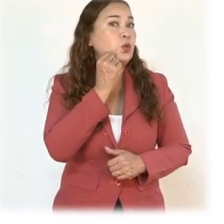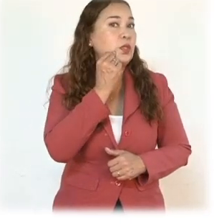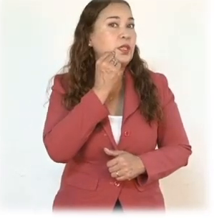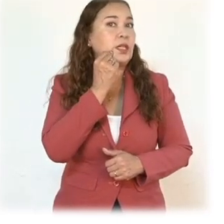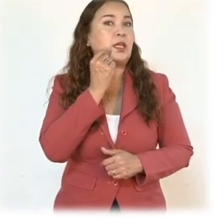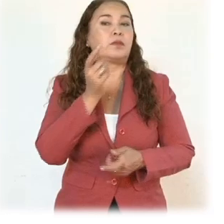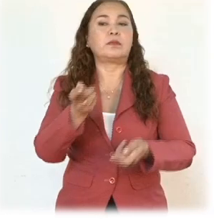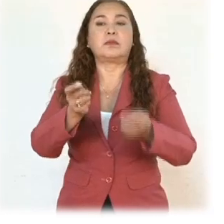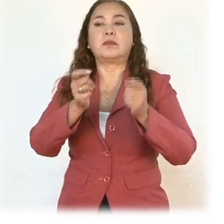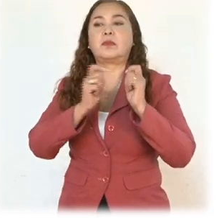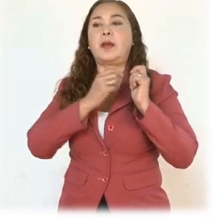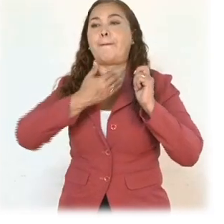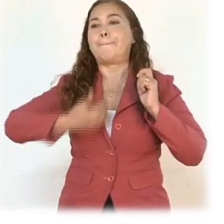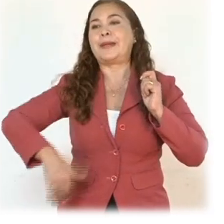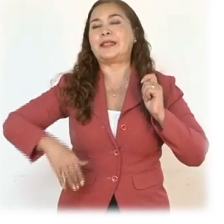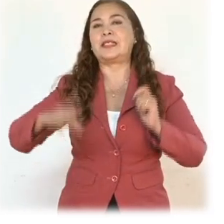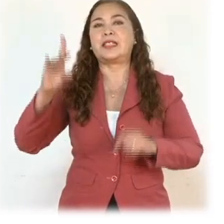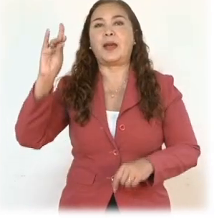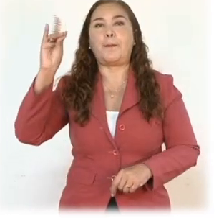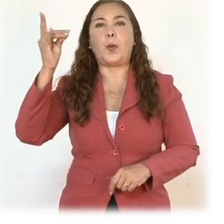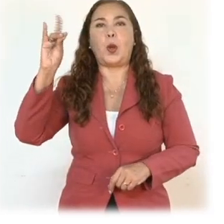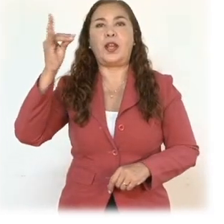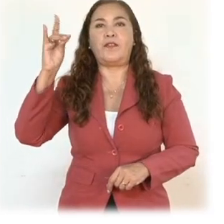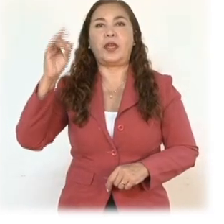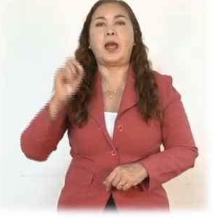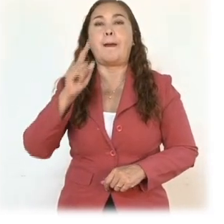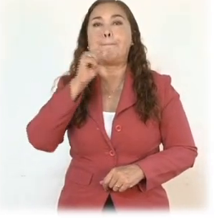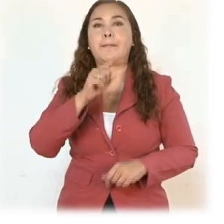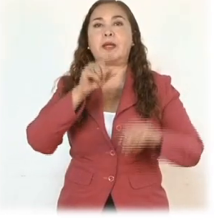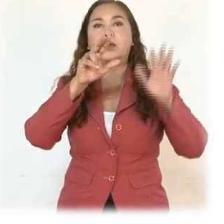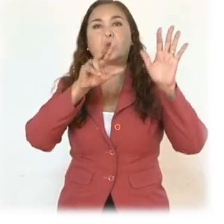sucre ASUME la presidencia de Bolivia